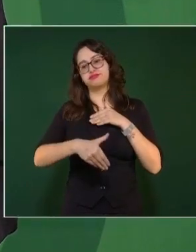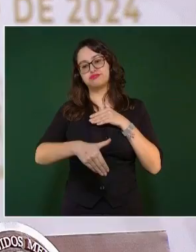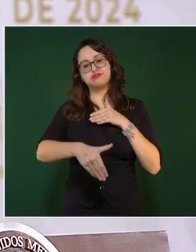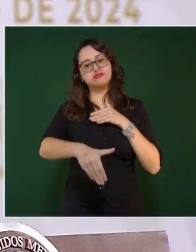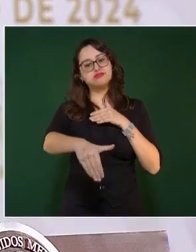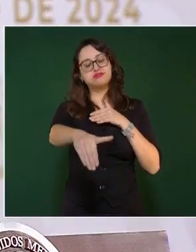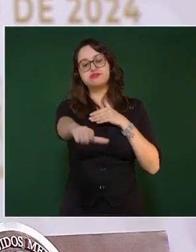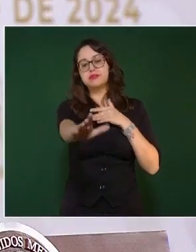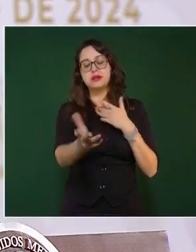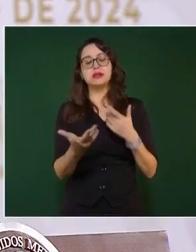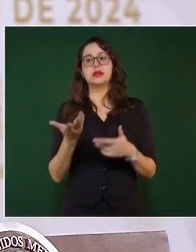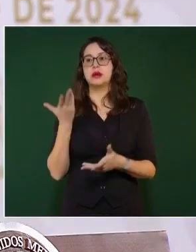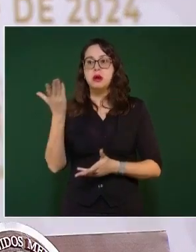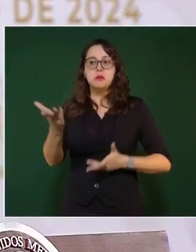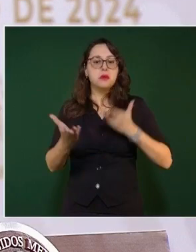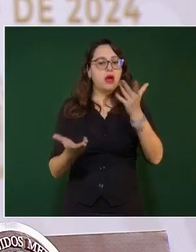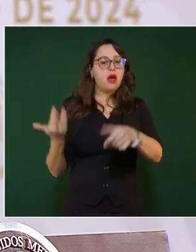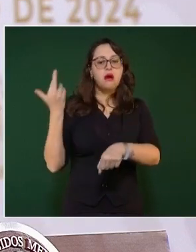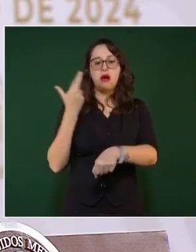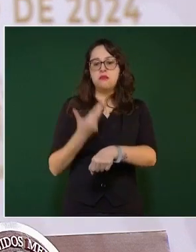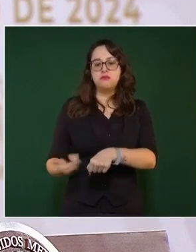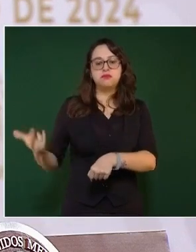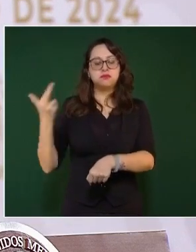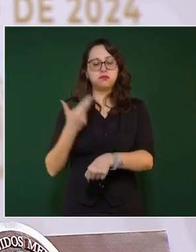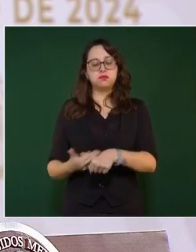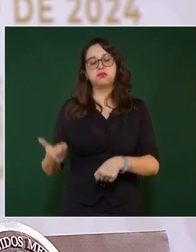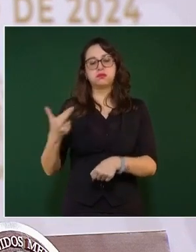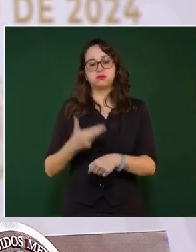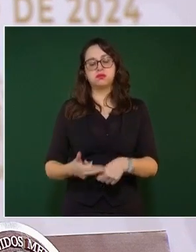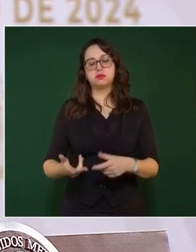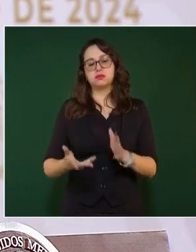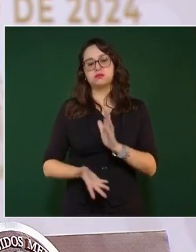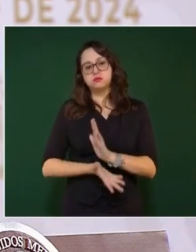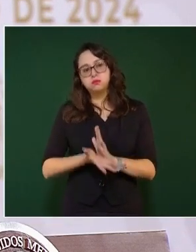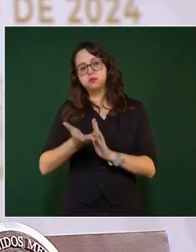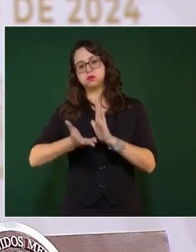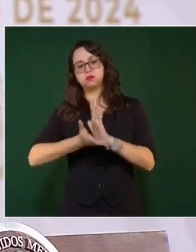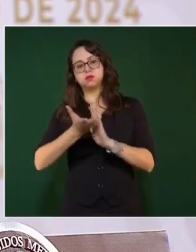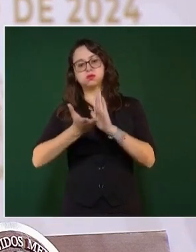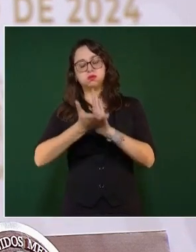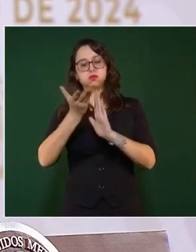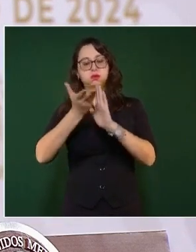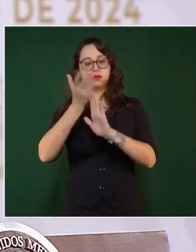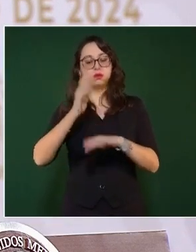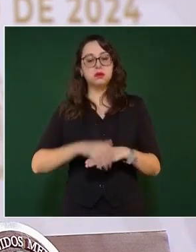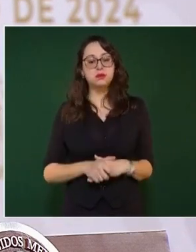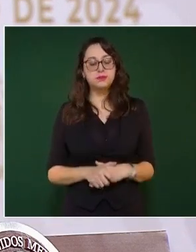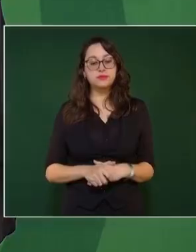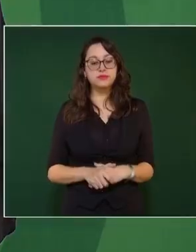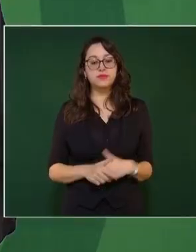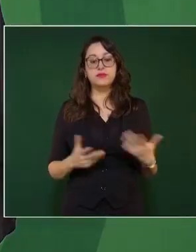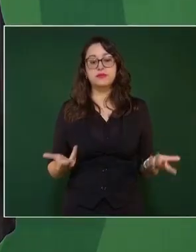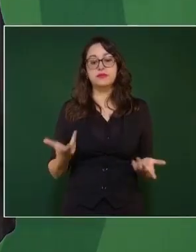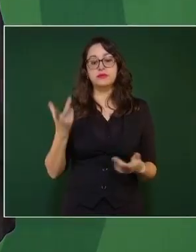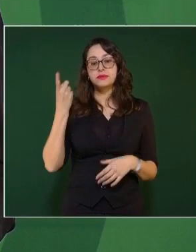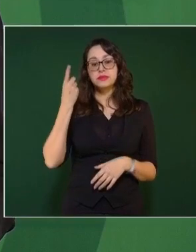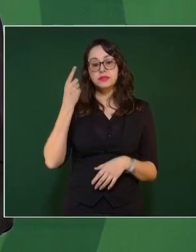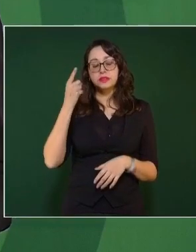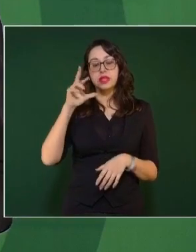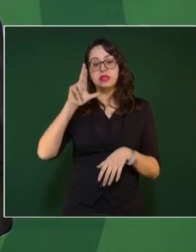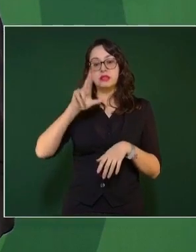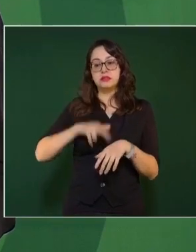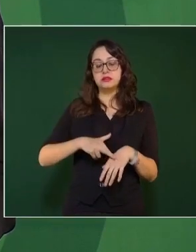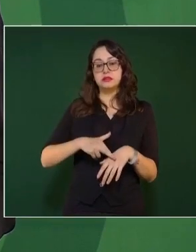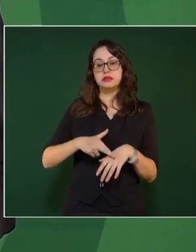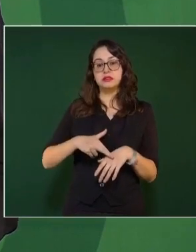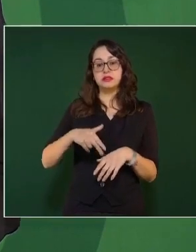empezar a trabajar licitaciones, etcétera, para poder empezar a hacer las obras. Y le preguntaba yo al director de la CEA si